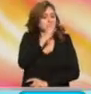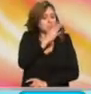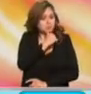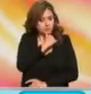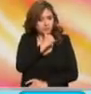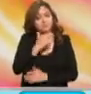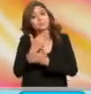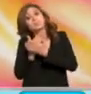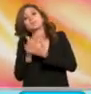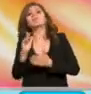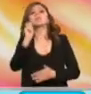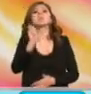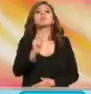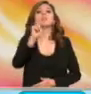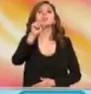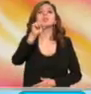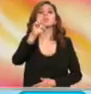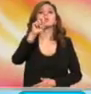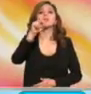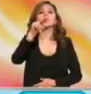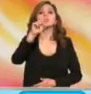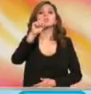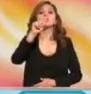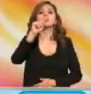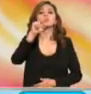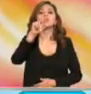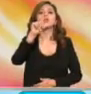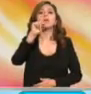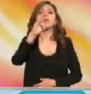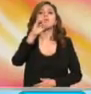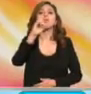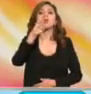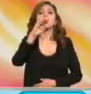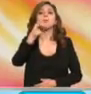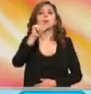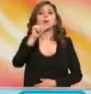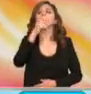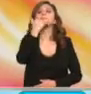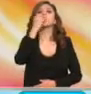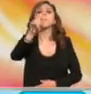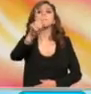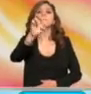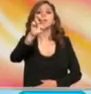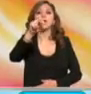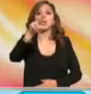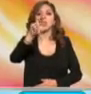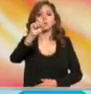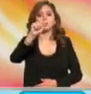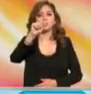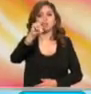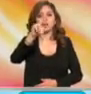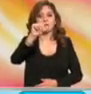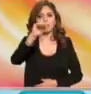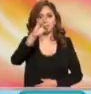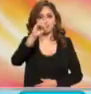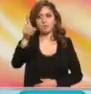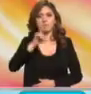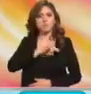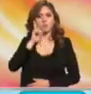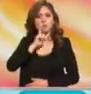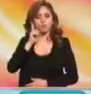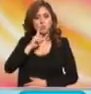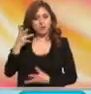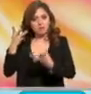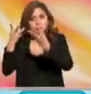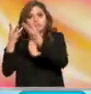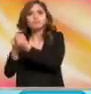hay una venustrafobia, que es esta fobia a tener relaciones con mujeres hermosas. Hay también una que se llama partenofobia, que